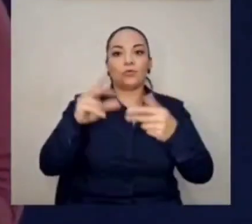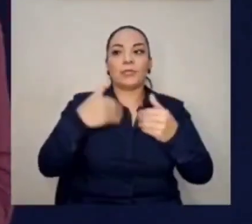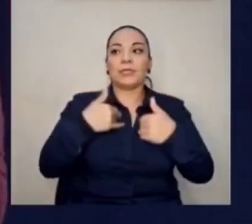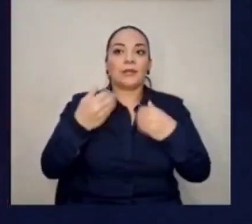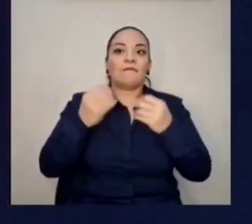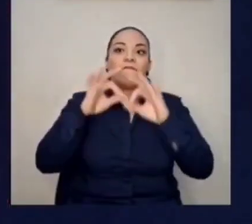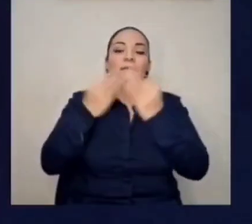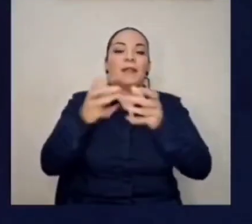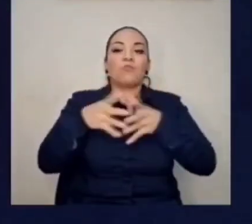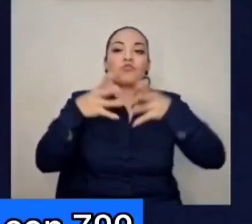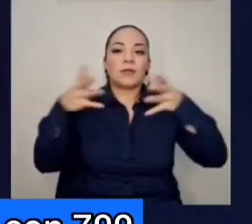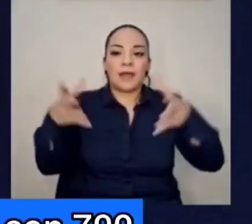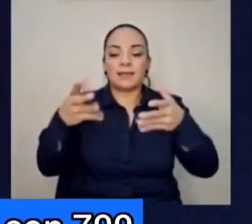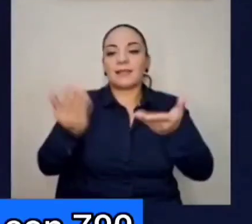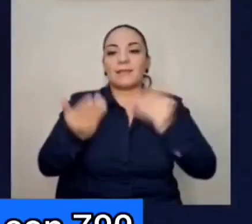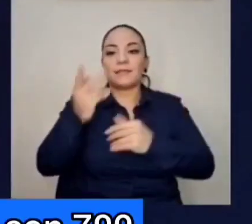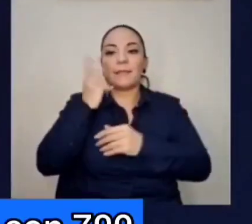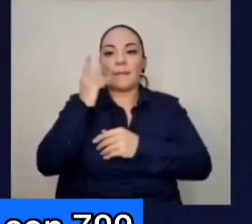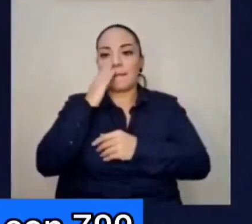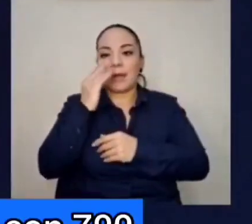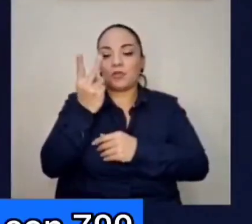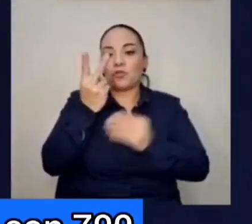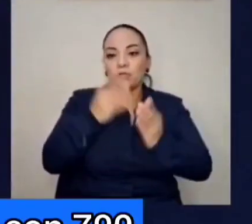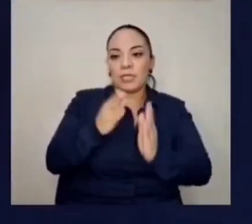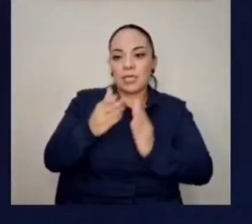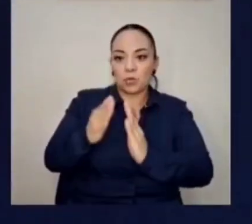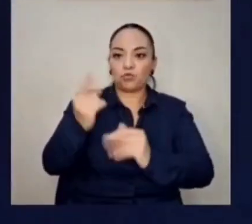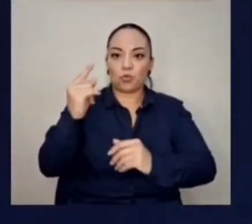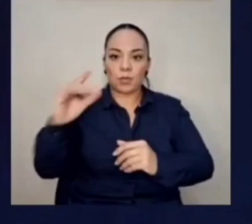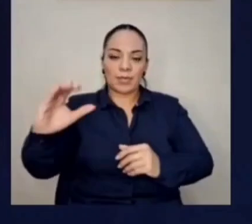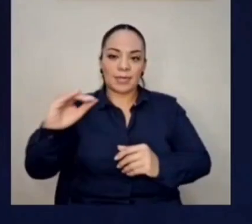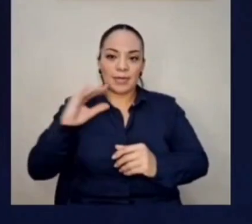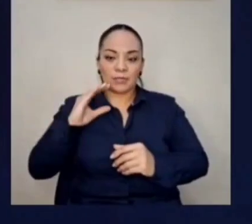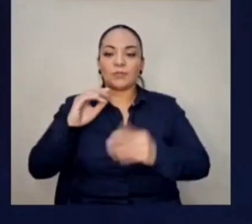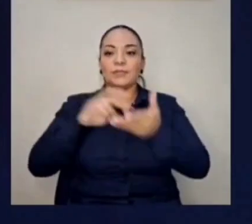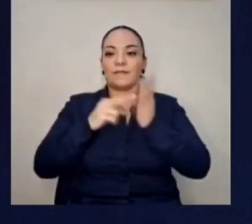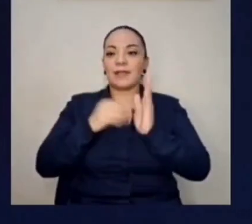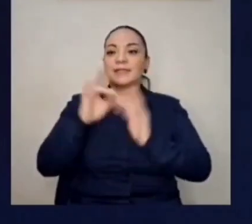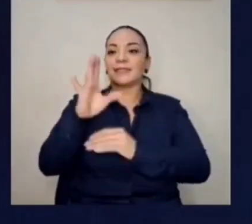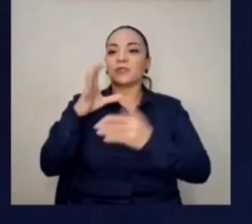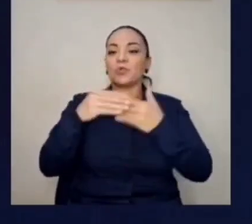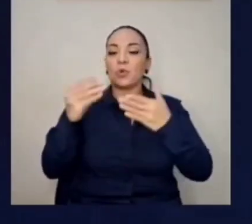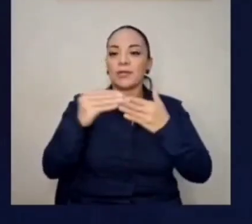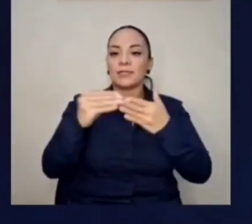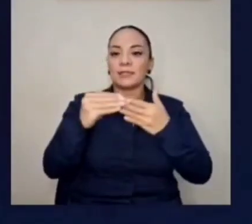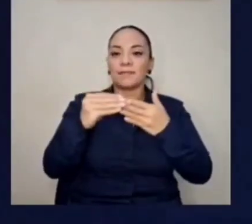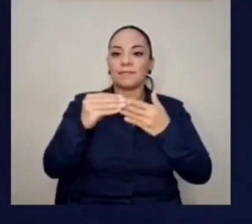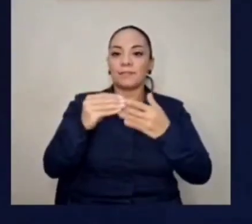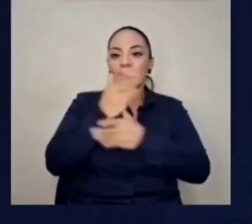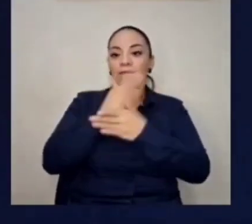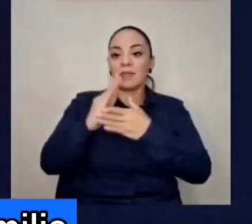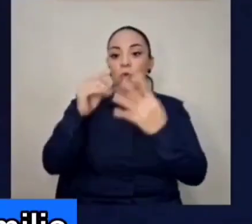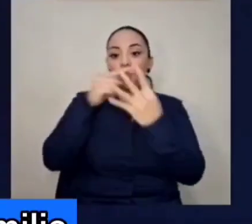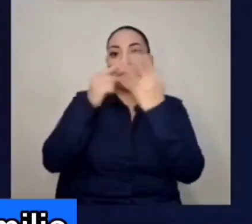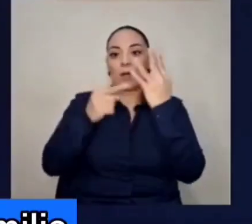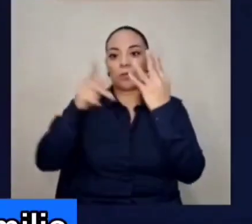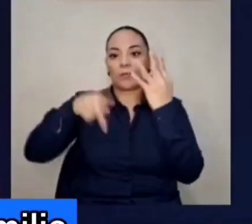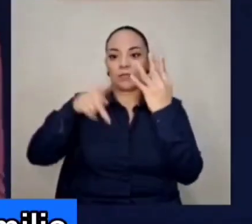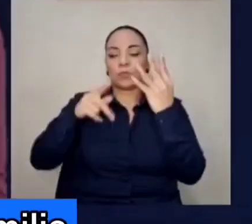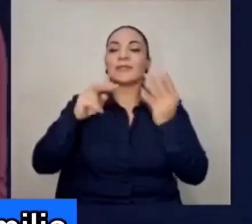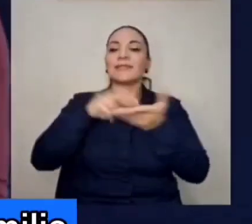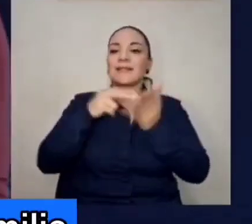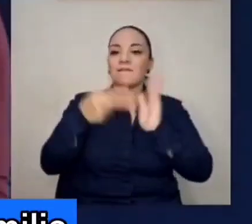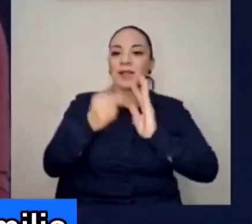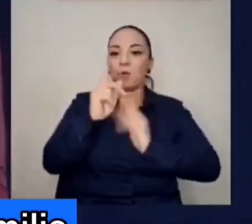y que tal vez es papá, mamá y 2 hijos con un ingreso, entonces son $700 entre 4 personas. Quiere decir que